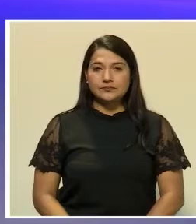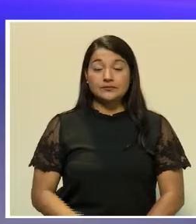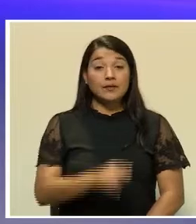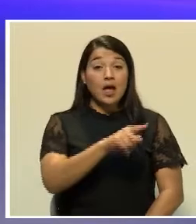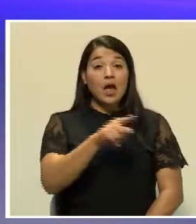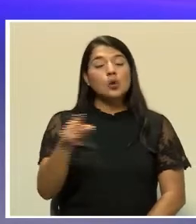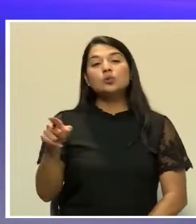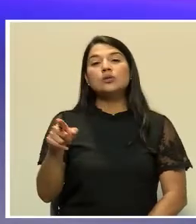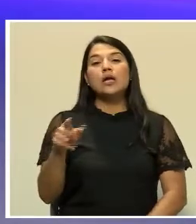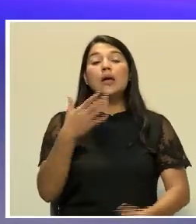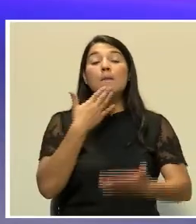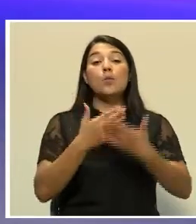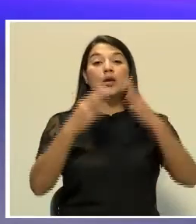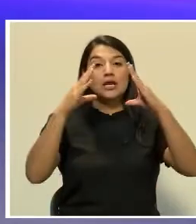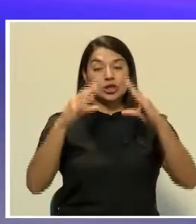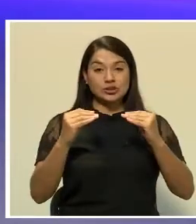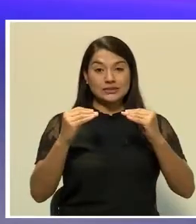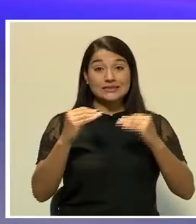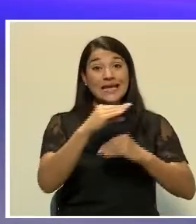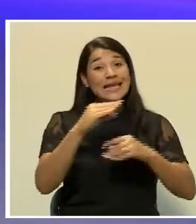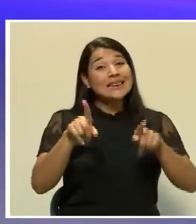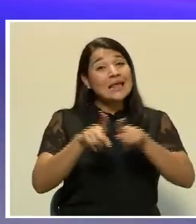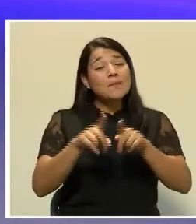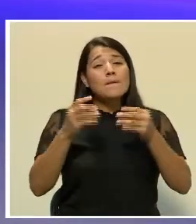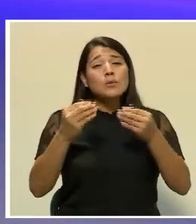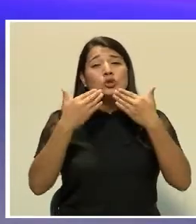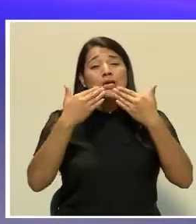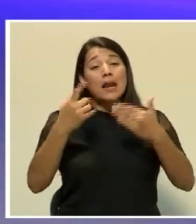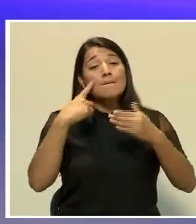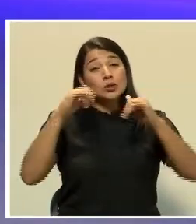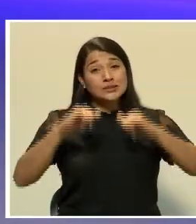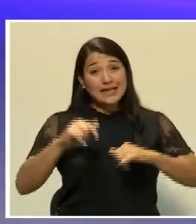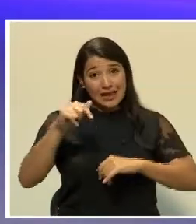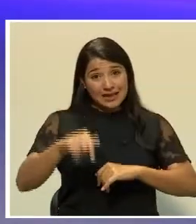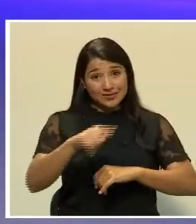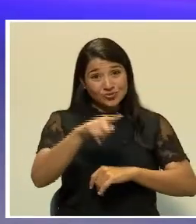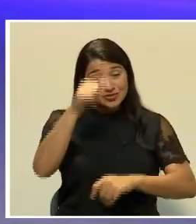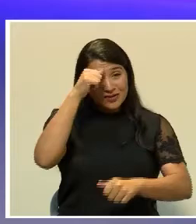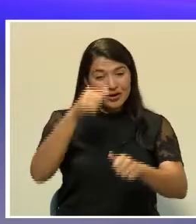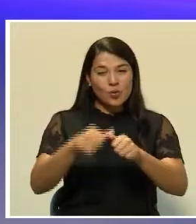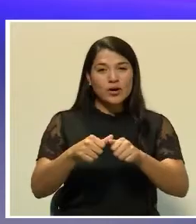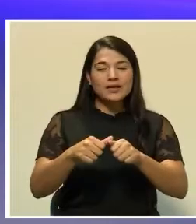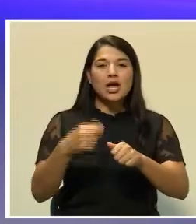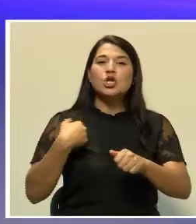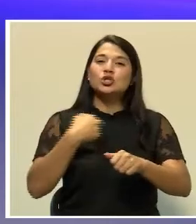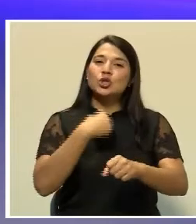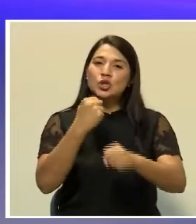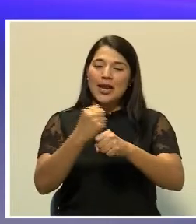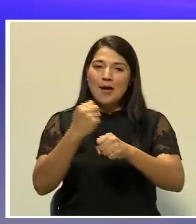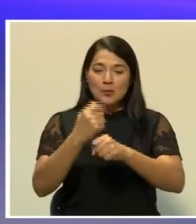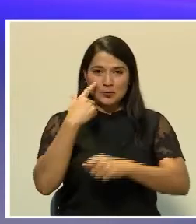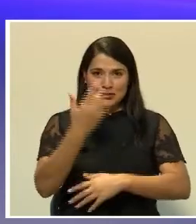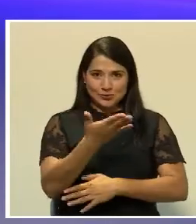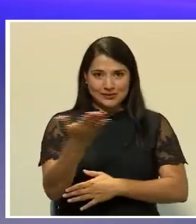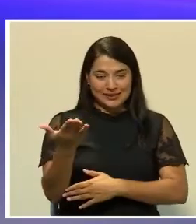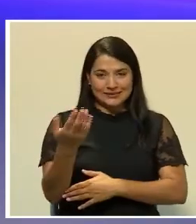Y a ustedes, buenas noches y también muchas gracias por estar ahí. Y recuerden, trabajamos para